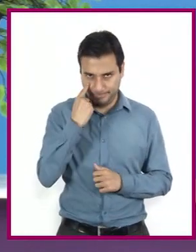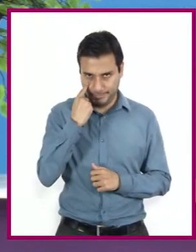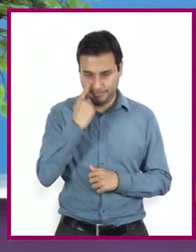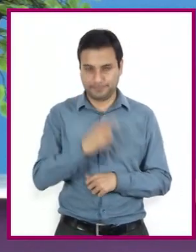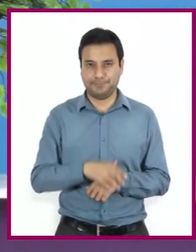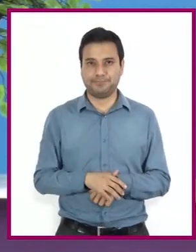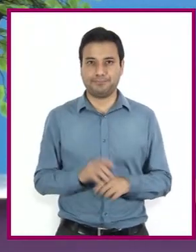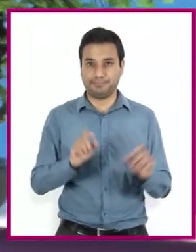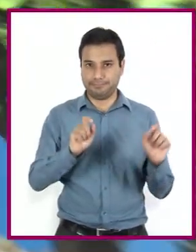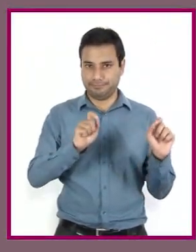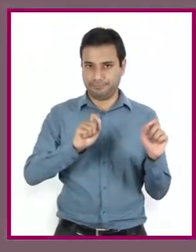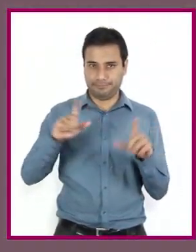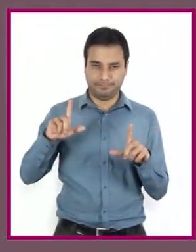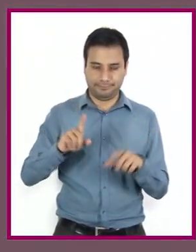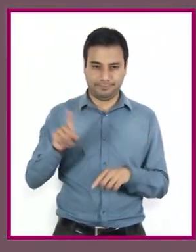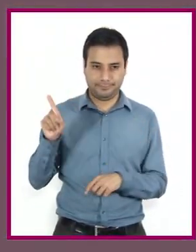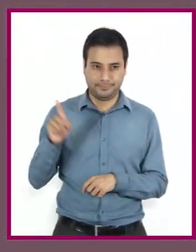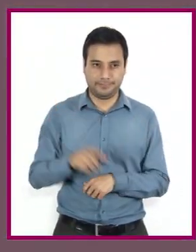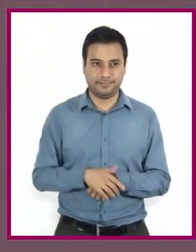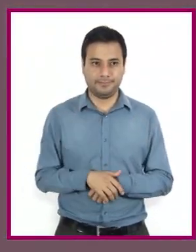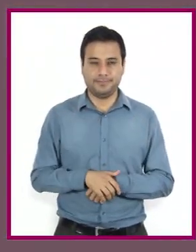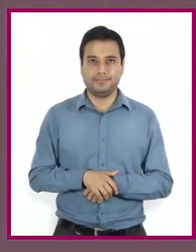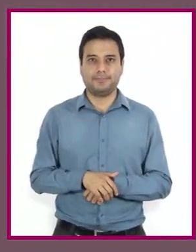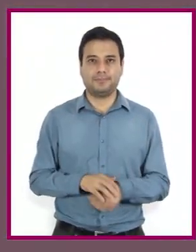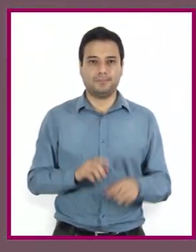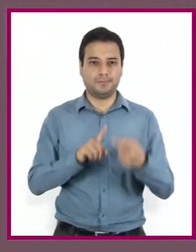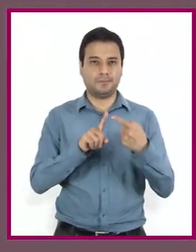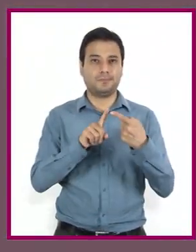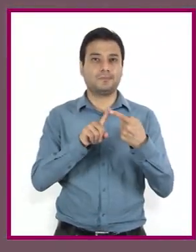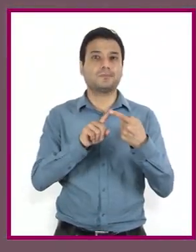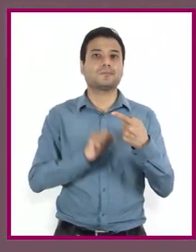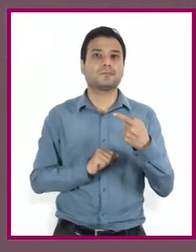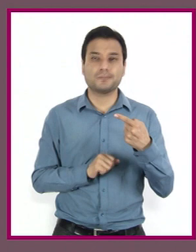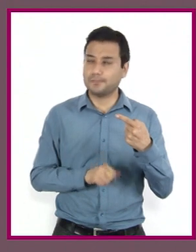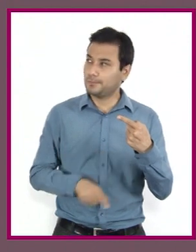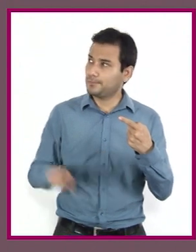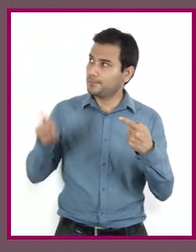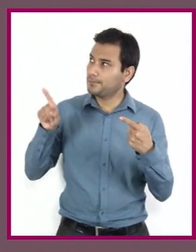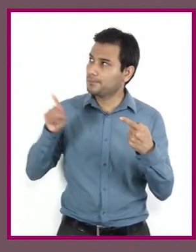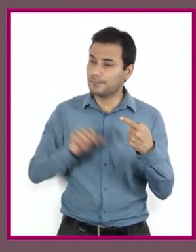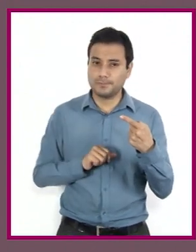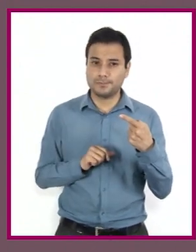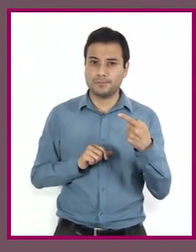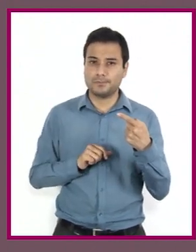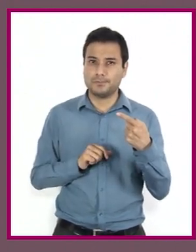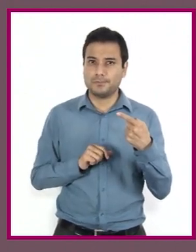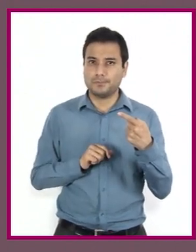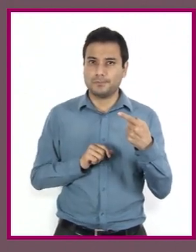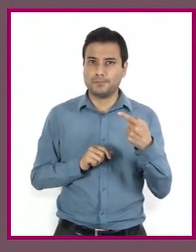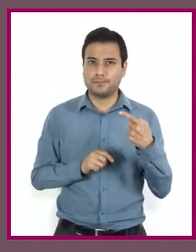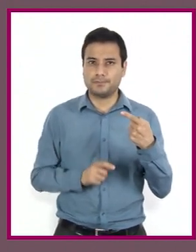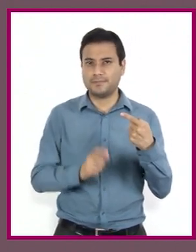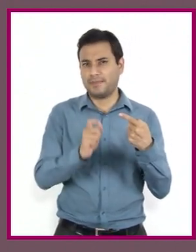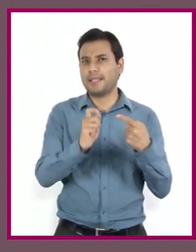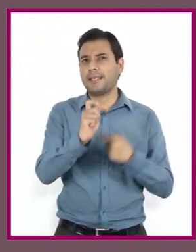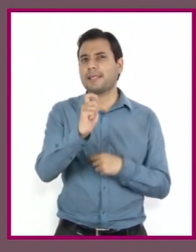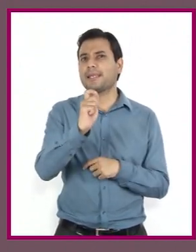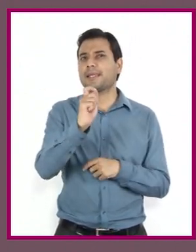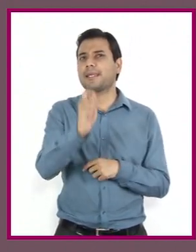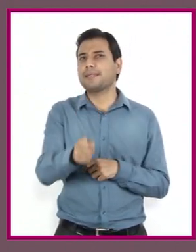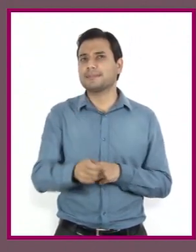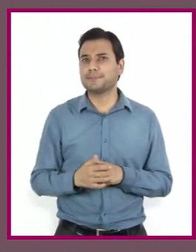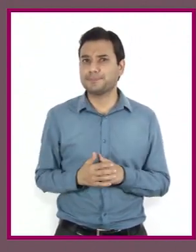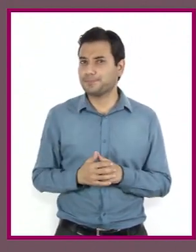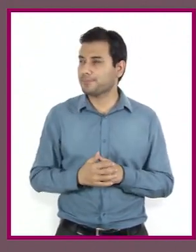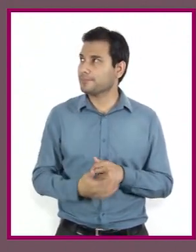siguientes diapositivas. El primer concepto es democracia. La etimología de la palabra proviene del